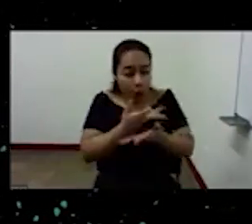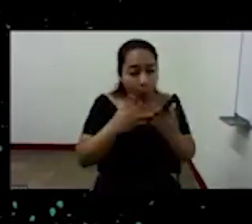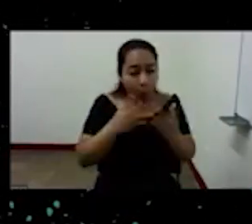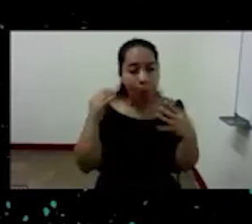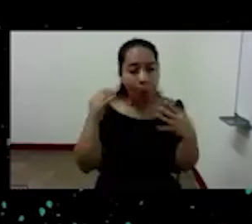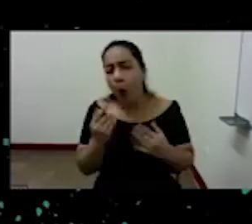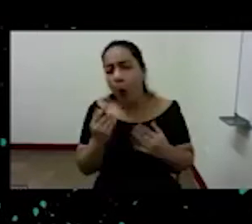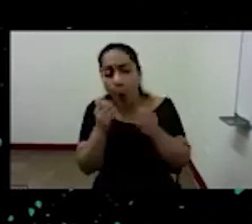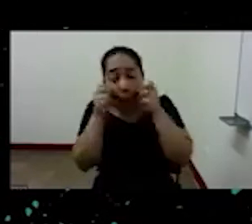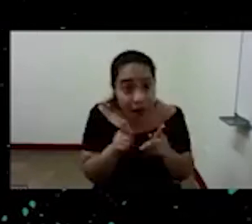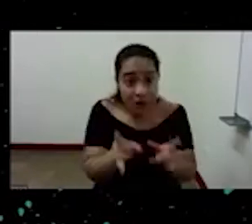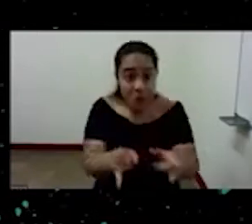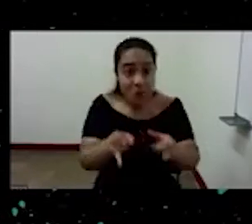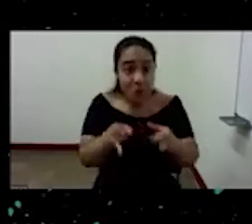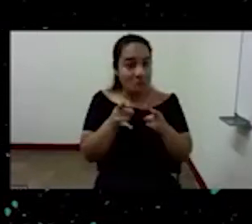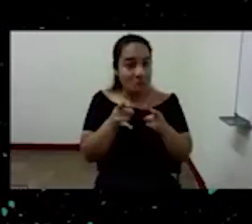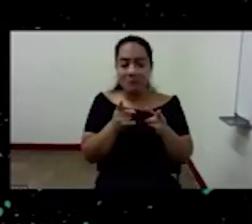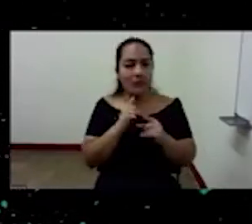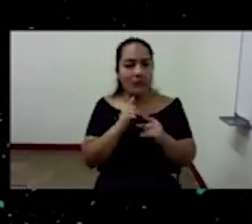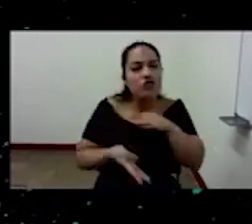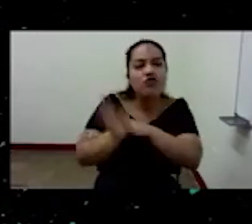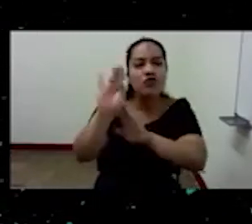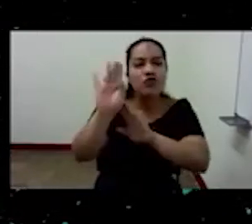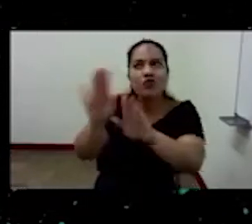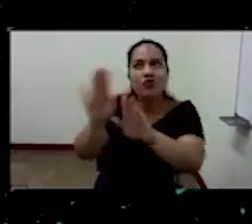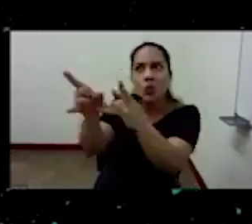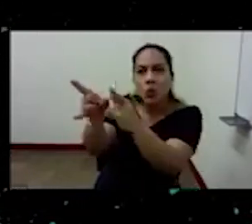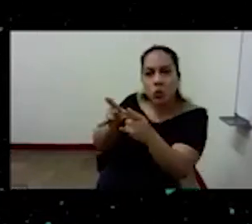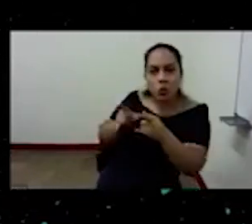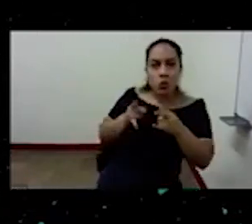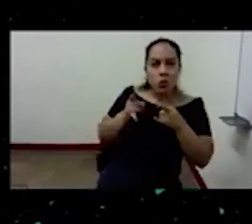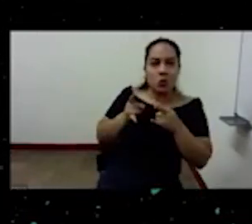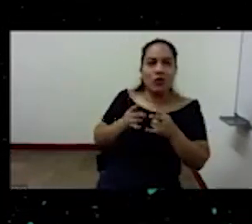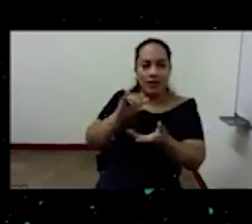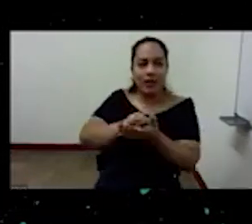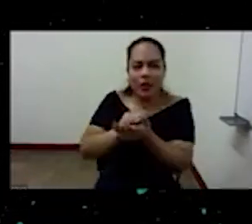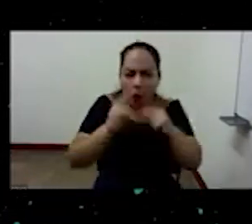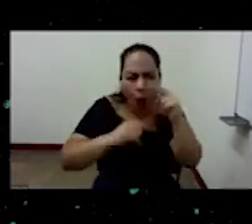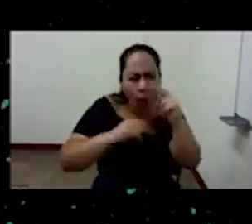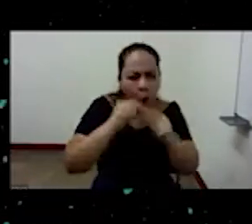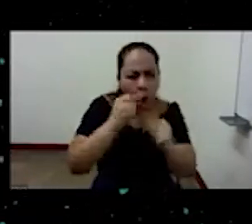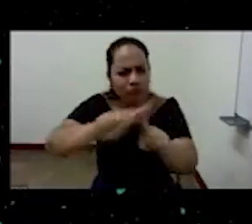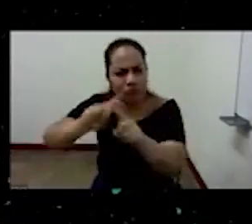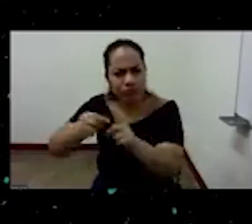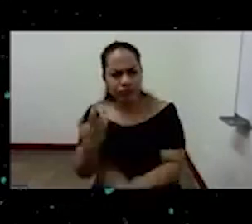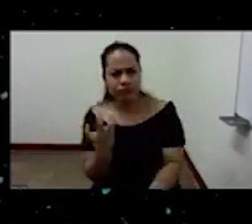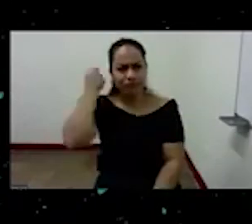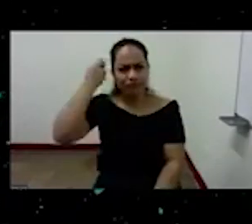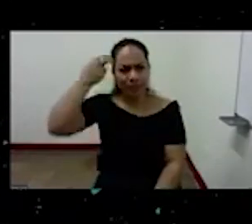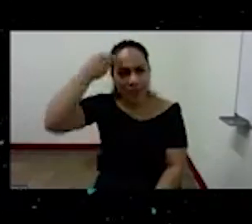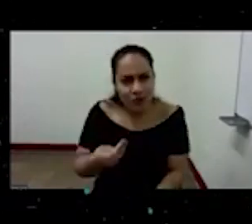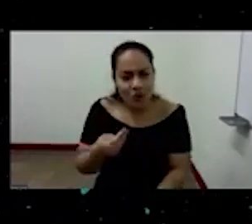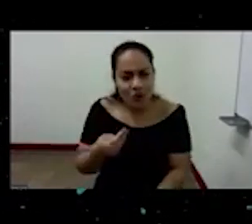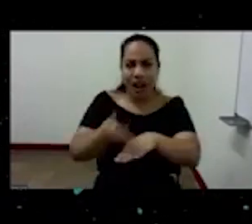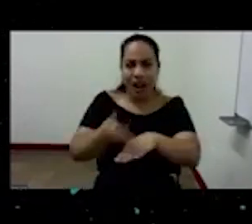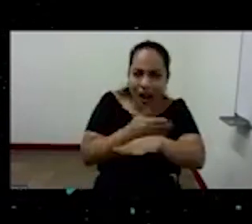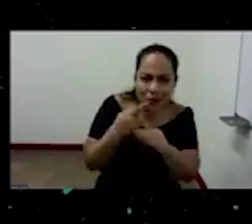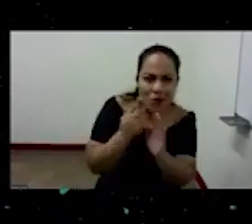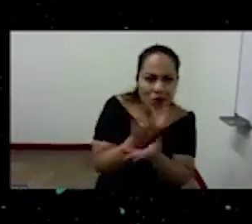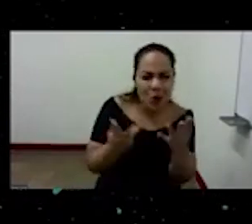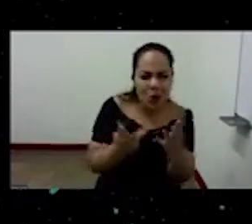humanas y por lo tanto divinas. Todas esas construcciones prehistóricas, premodernas,